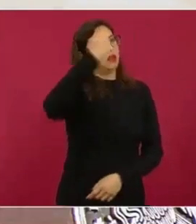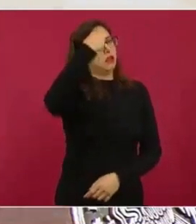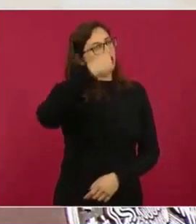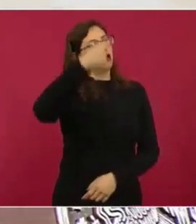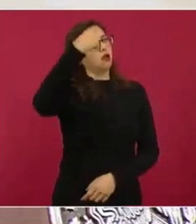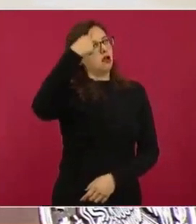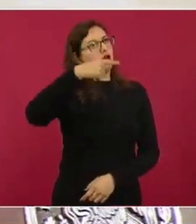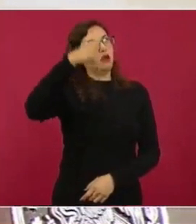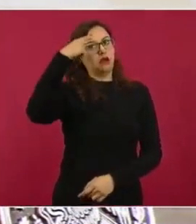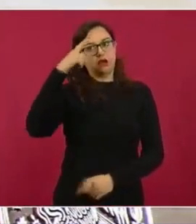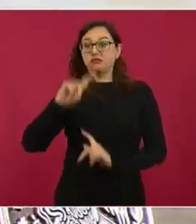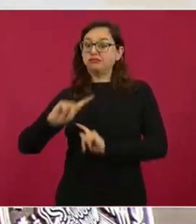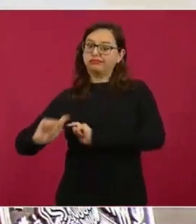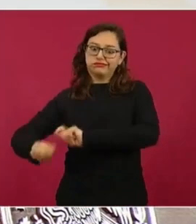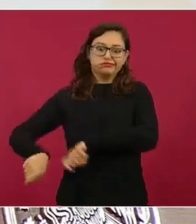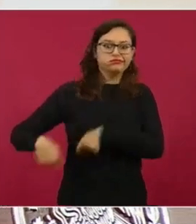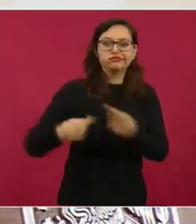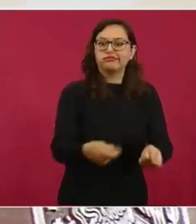Entonces,